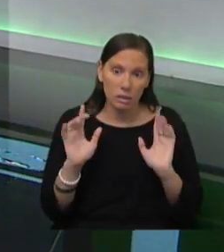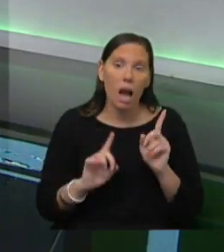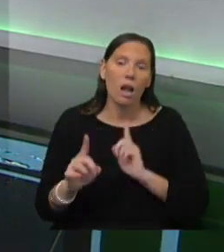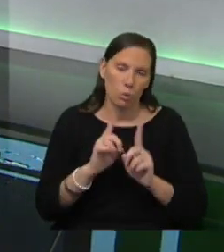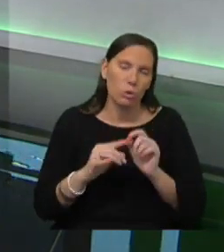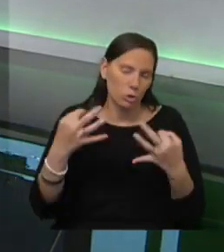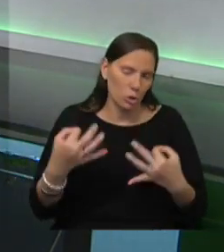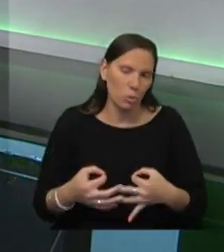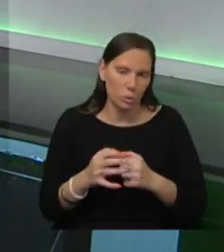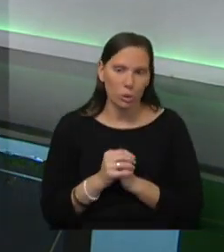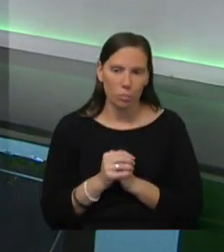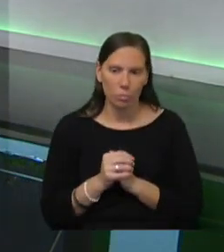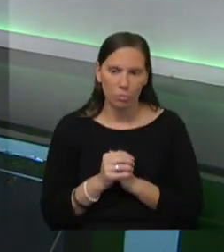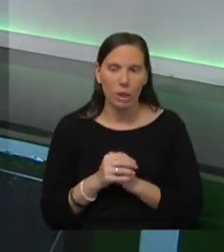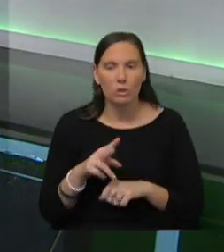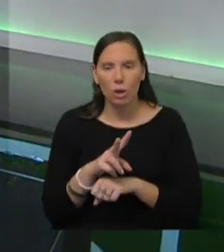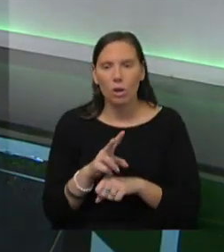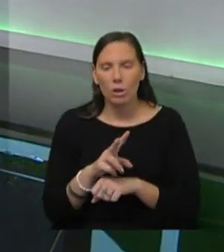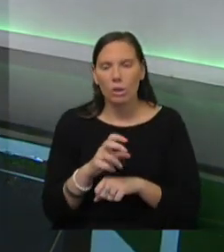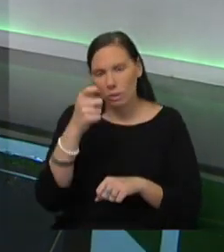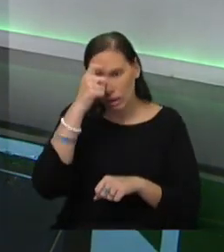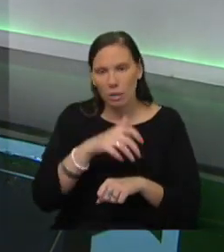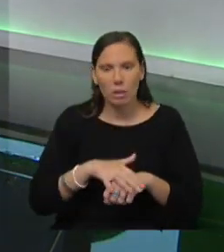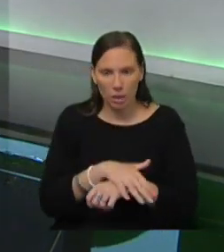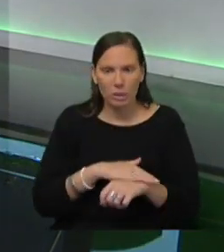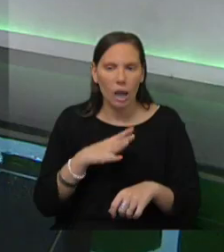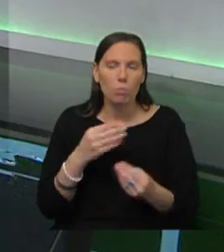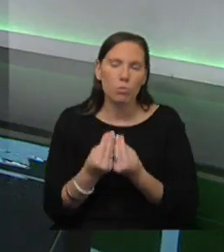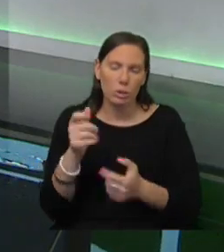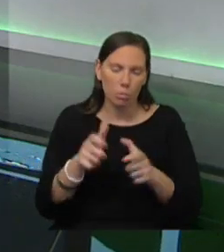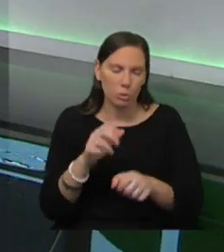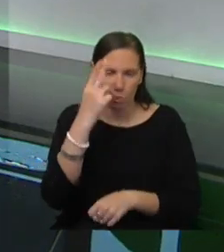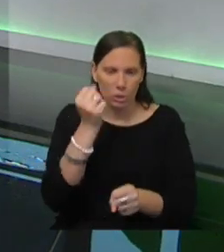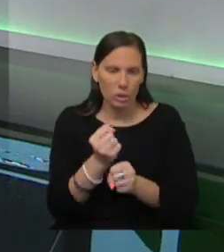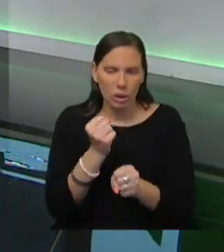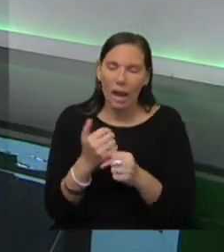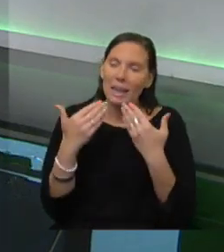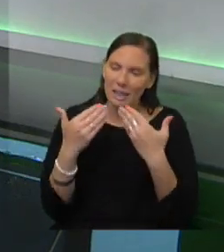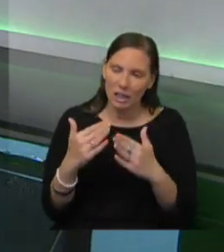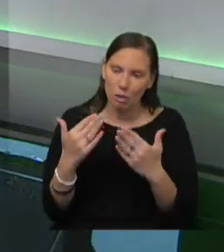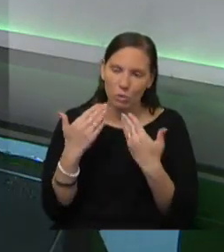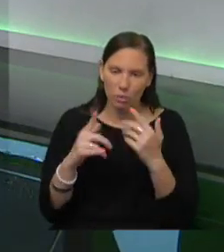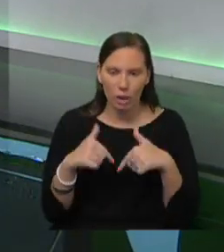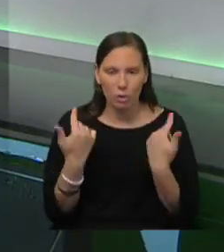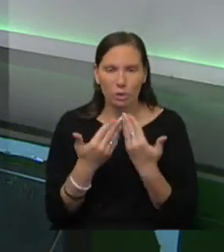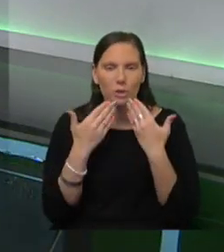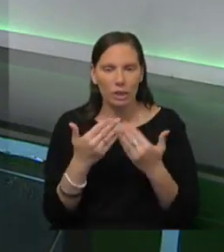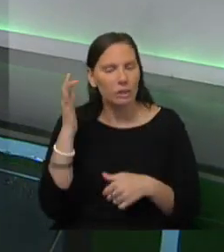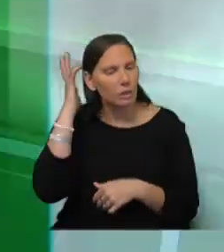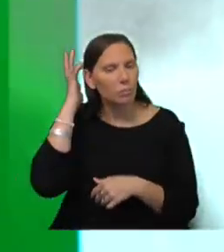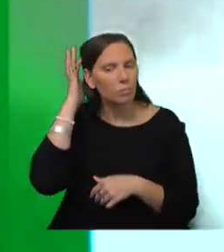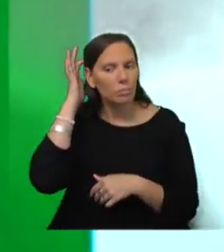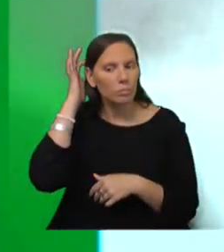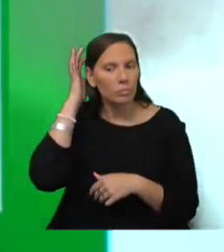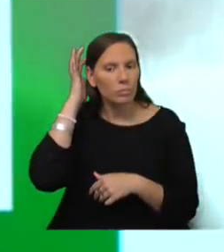también por suerte en esos temas básicos hay mucha gente uruguaya trabajando Exacto Guillermo monqui Muchas gracias por estos minutos Gracias a ustedes bárbaro